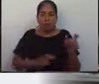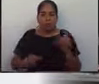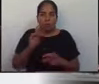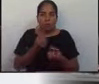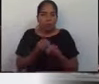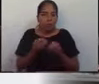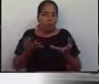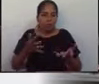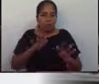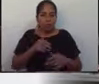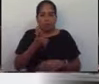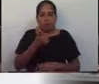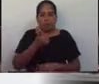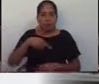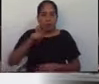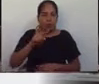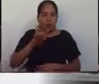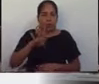de